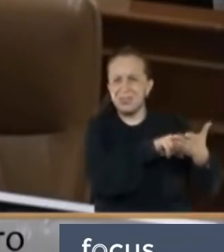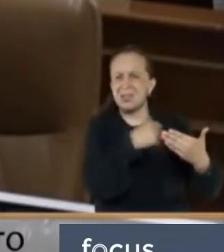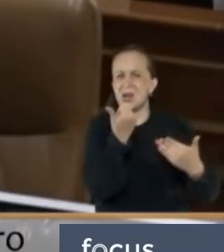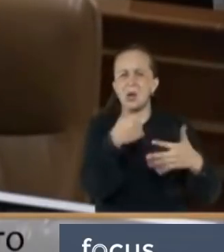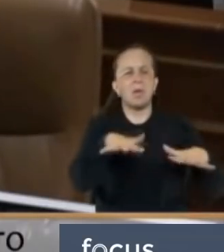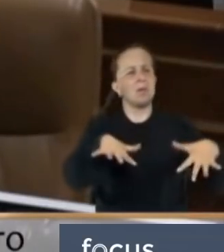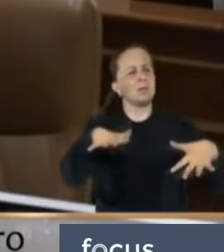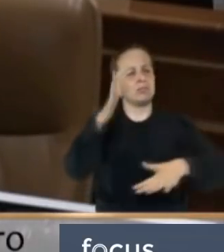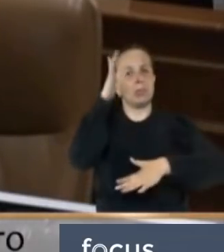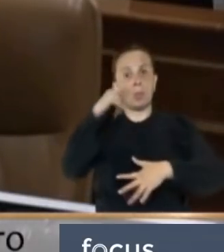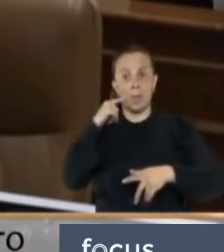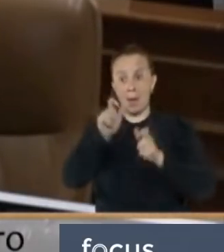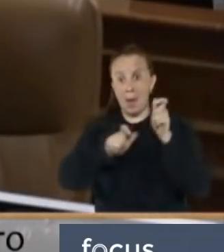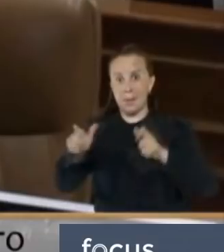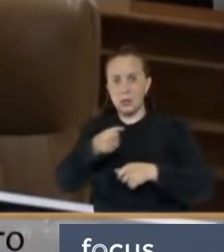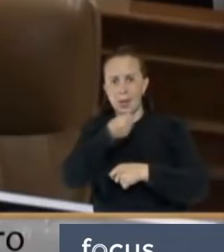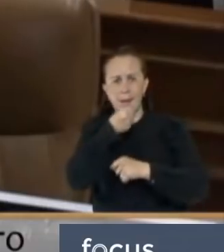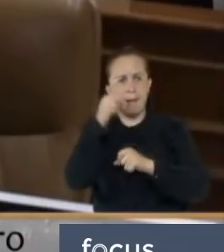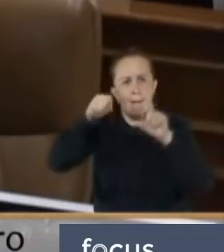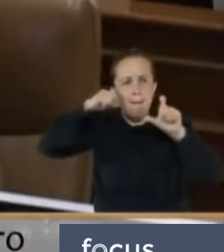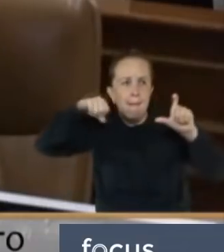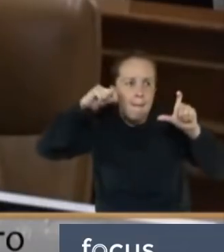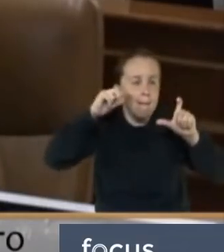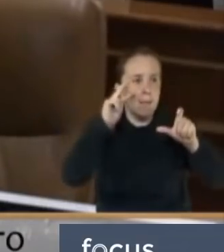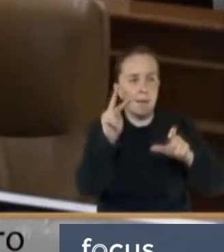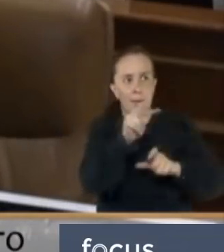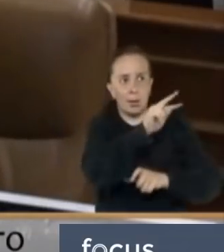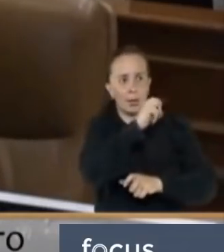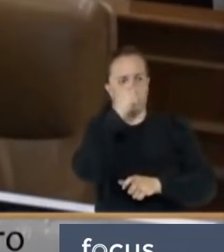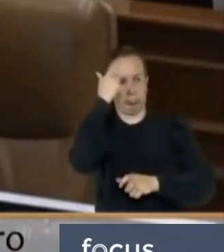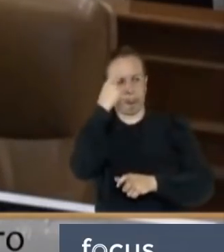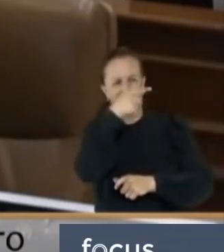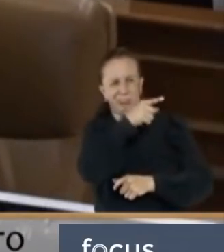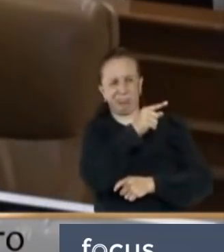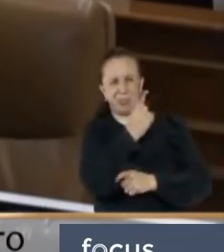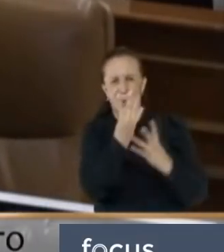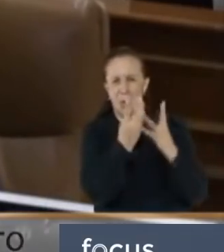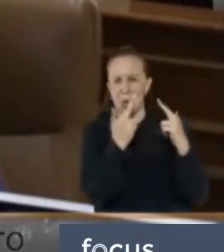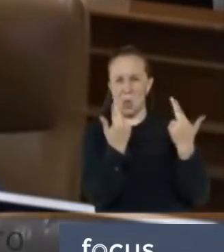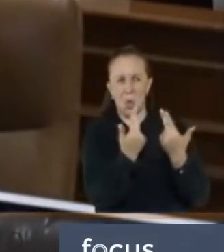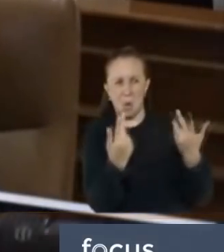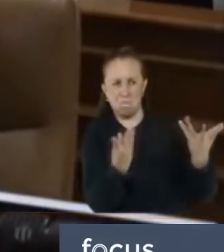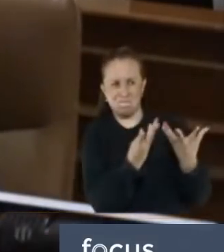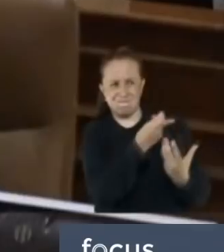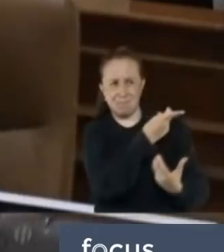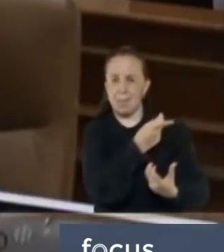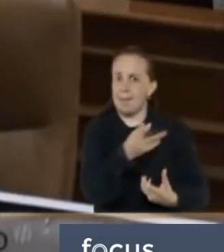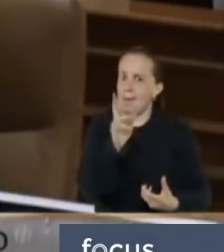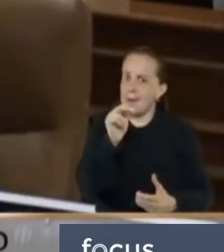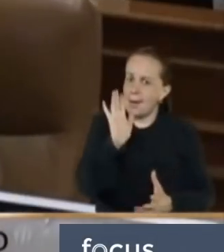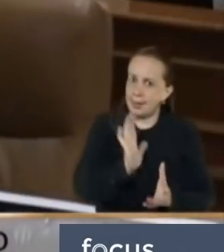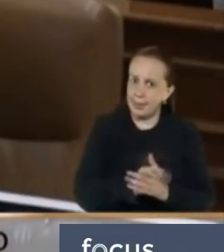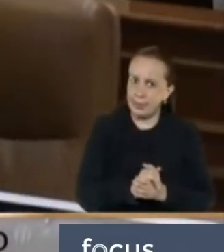que los periodistas que la captaron entraron a pensar, ¿qué suspicacia hay ahí? ¿Qué coincidencia que el